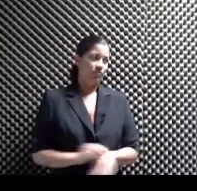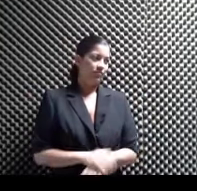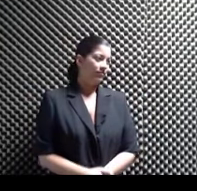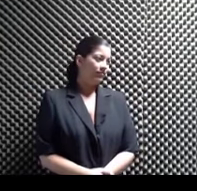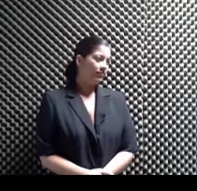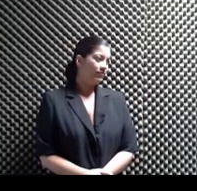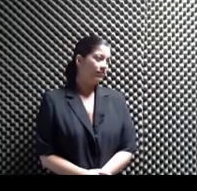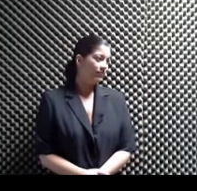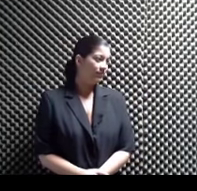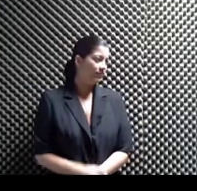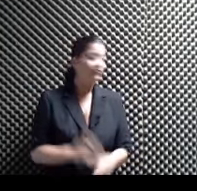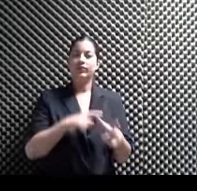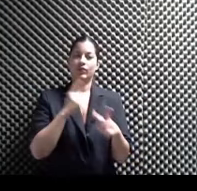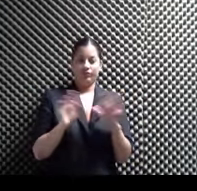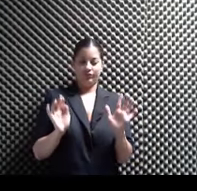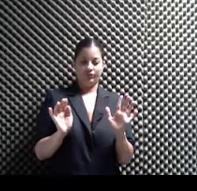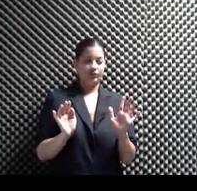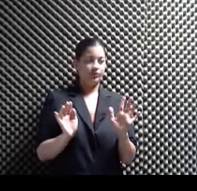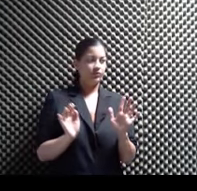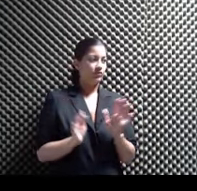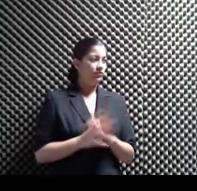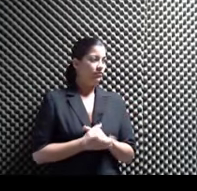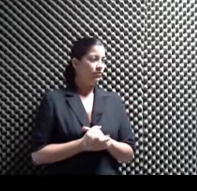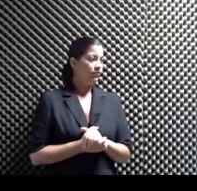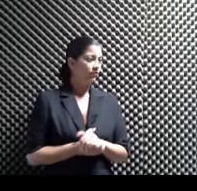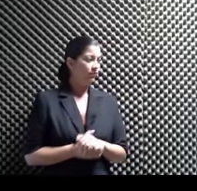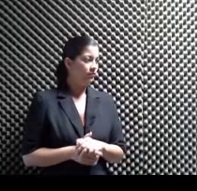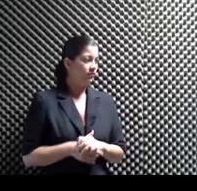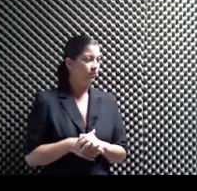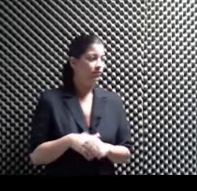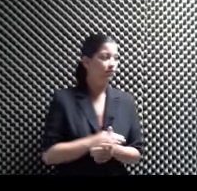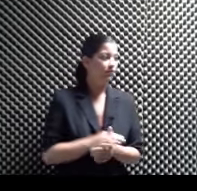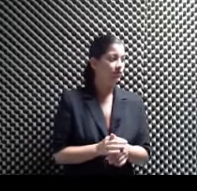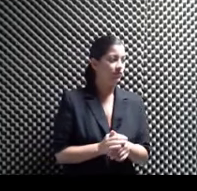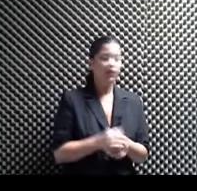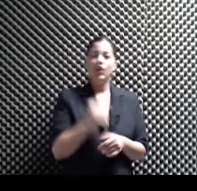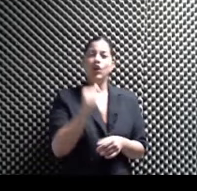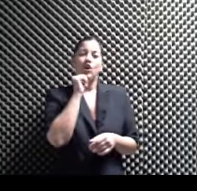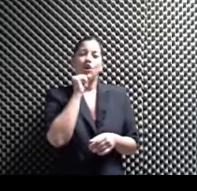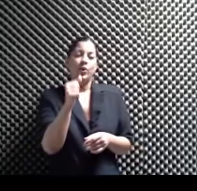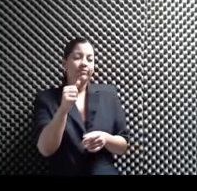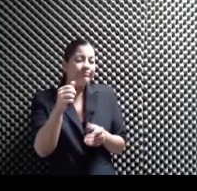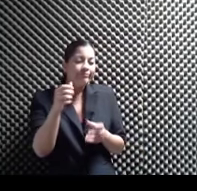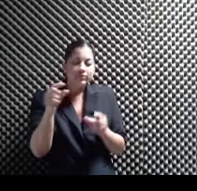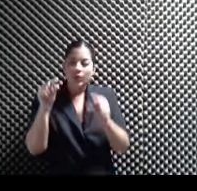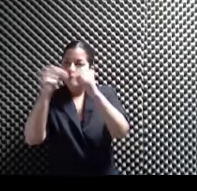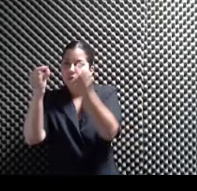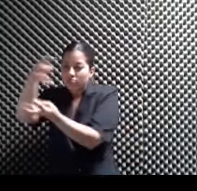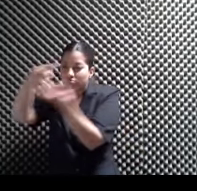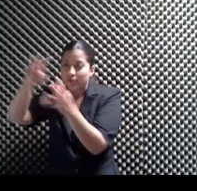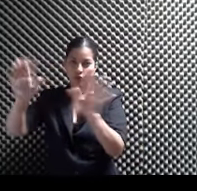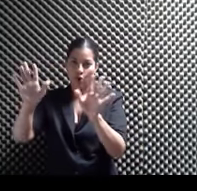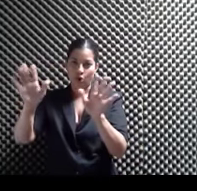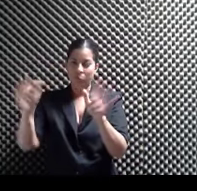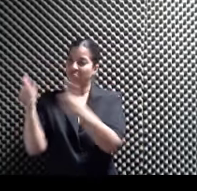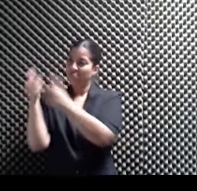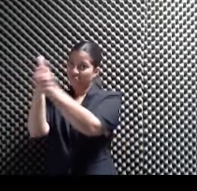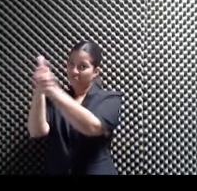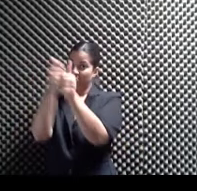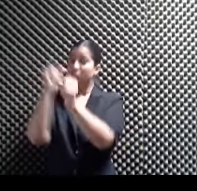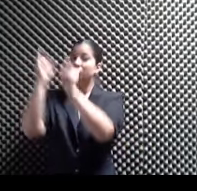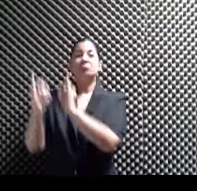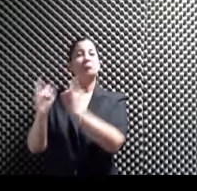Y entonces más o menos Este O sea Ellas no interactúan entre sí Sino que entonces Como un monólogo Son especies de monólogos Ok